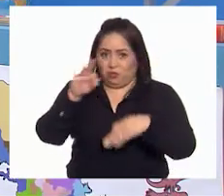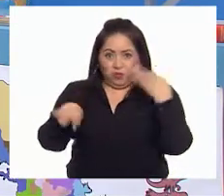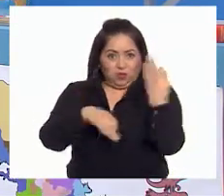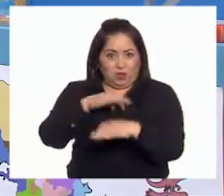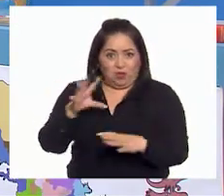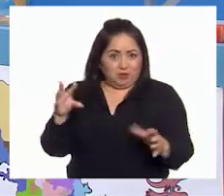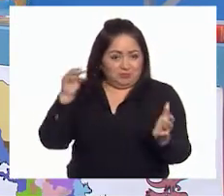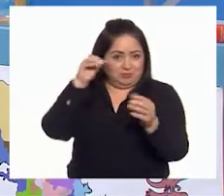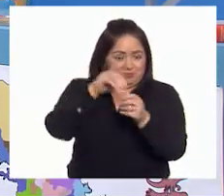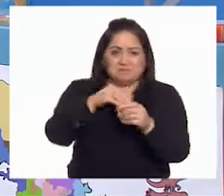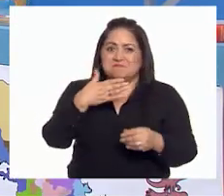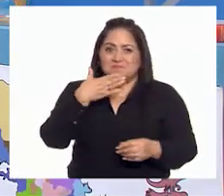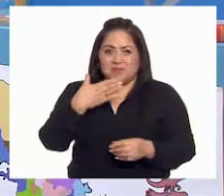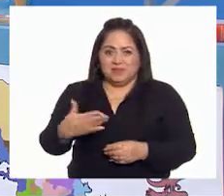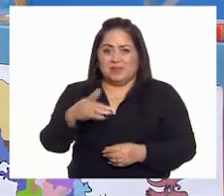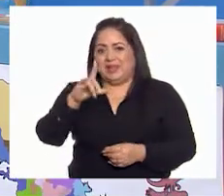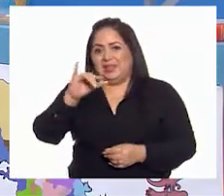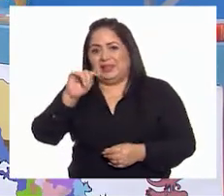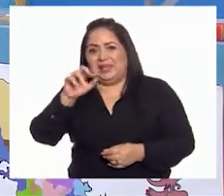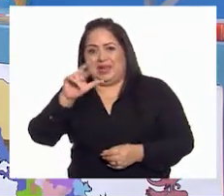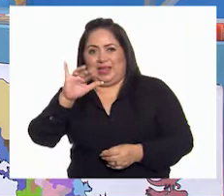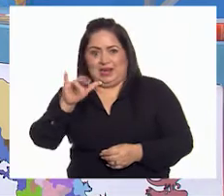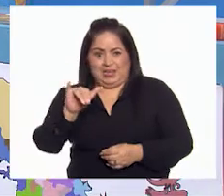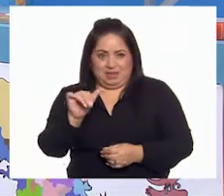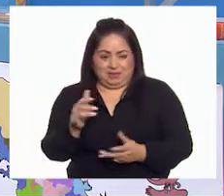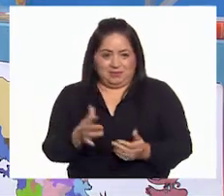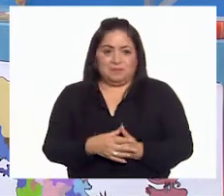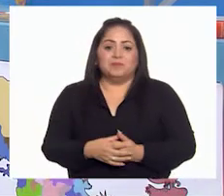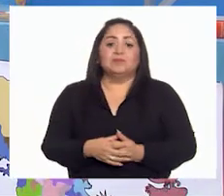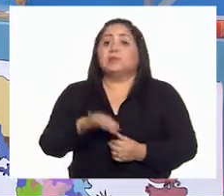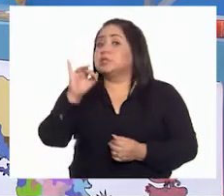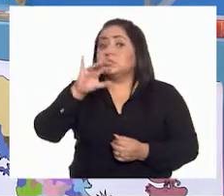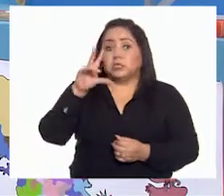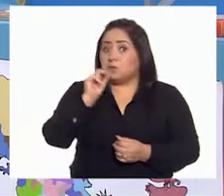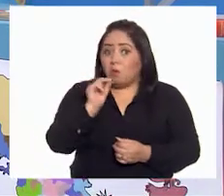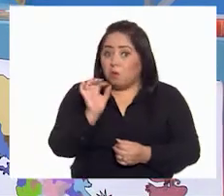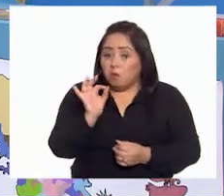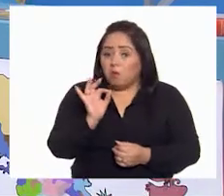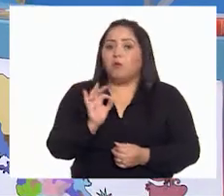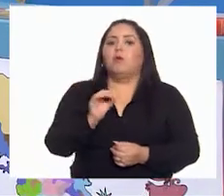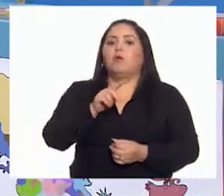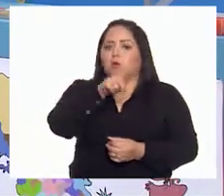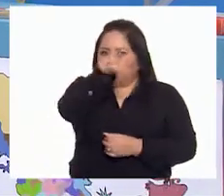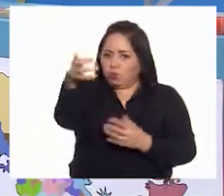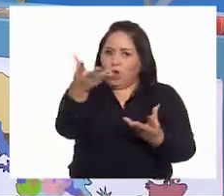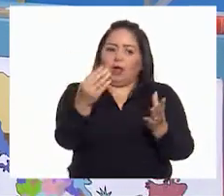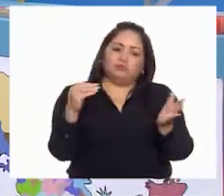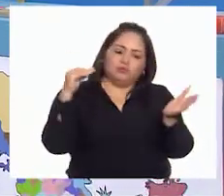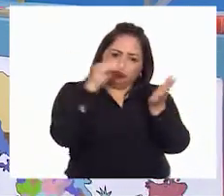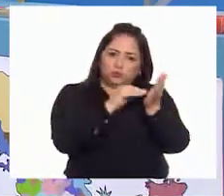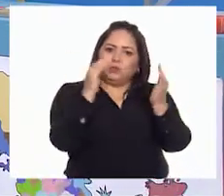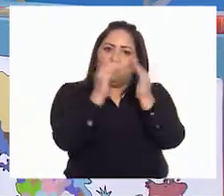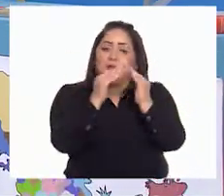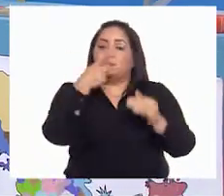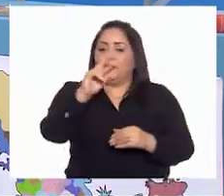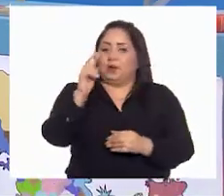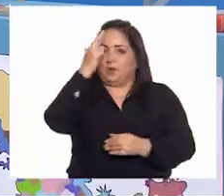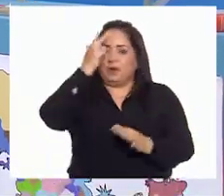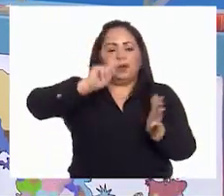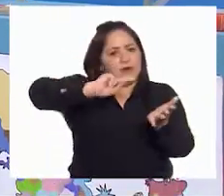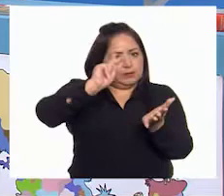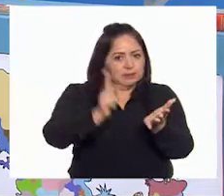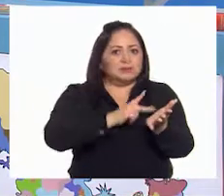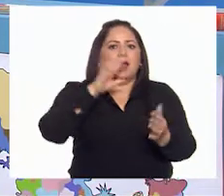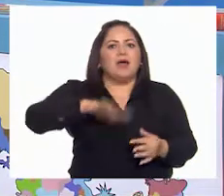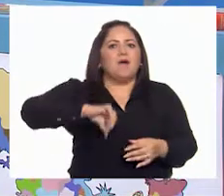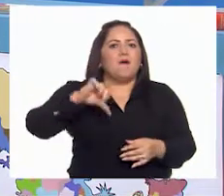las figuras retóricas o literarias del poema? Si no es así, compleméntenlas en casa. Recuerden repetir lo